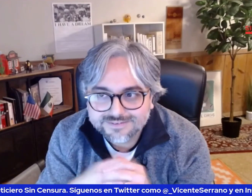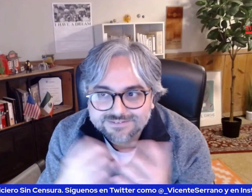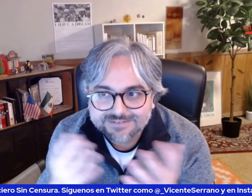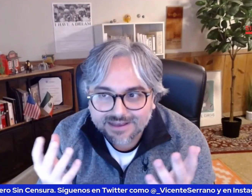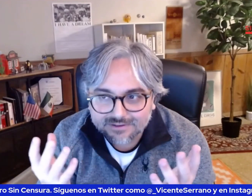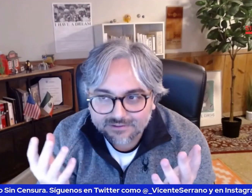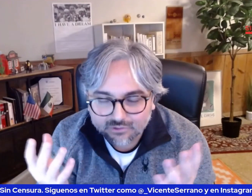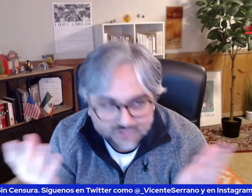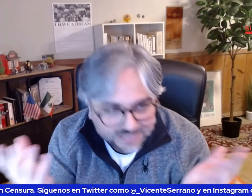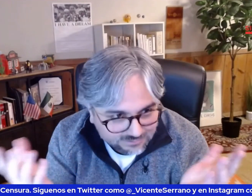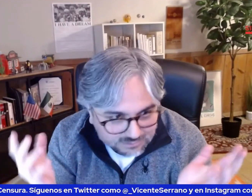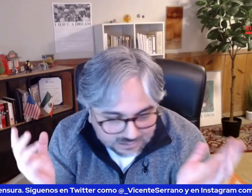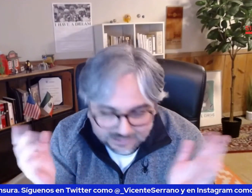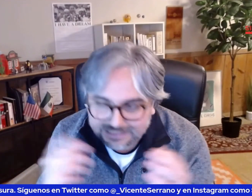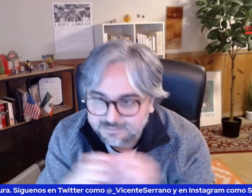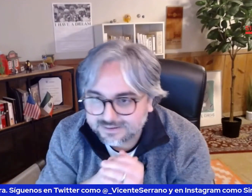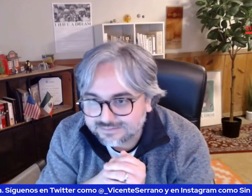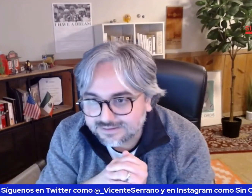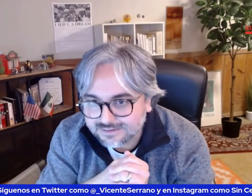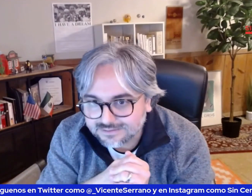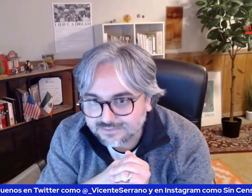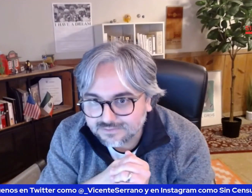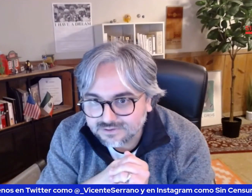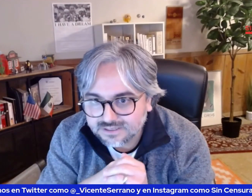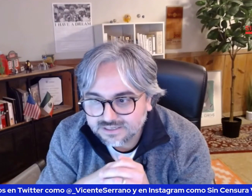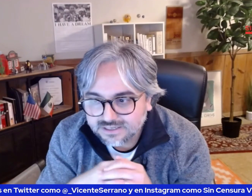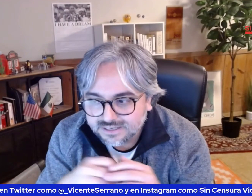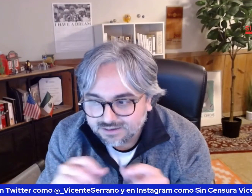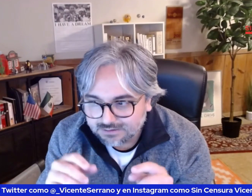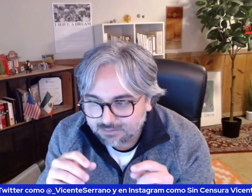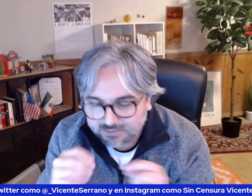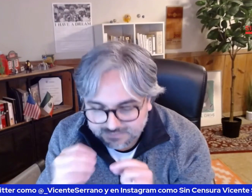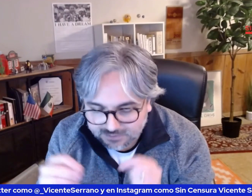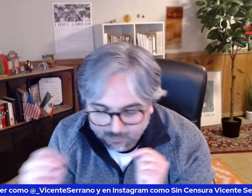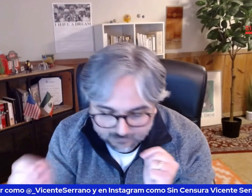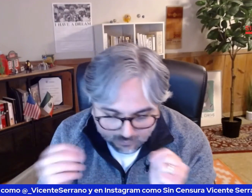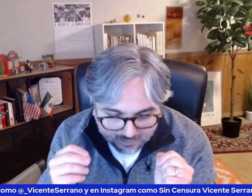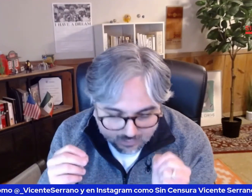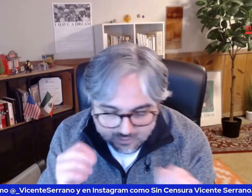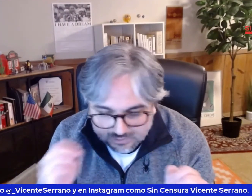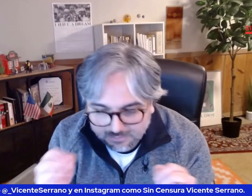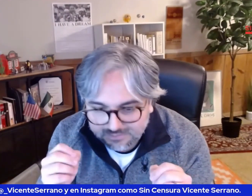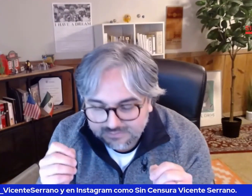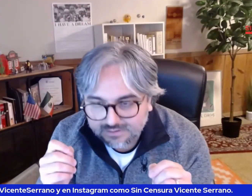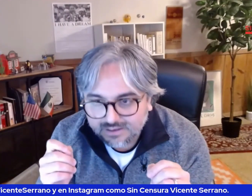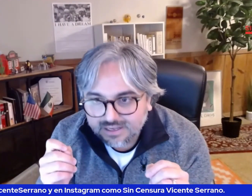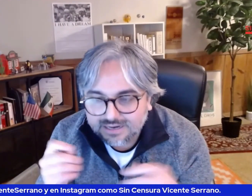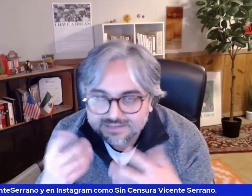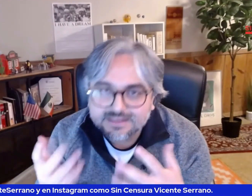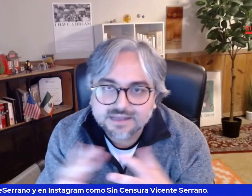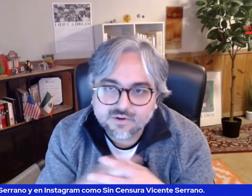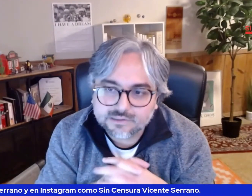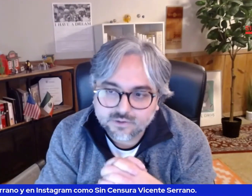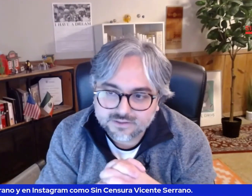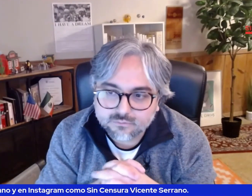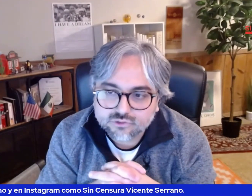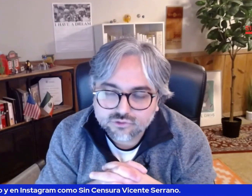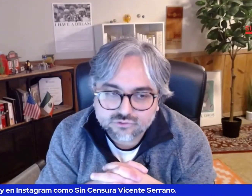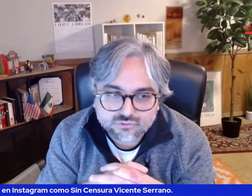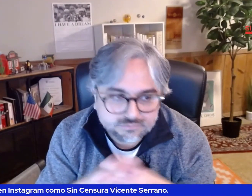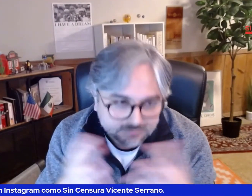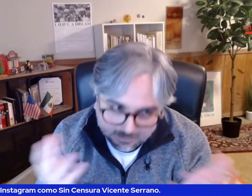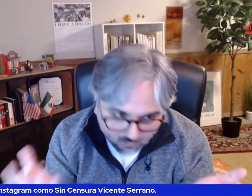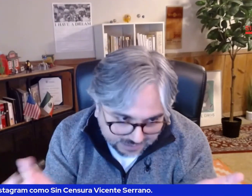ciencia social, si usted la quiere ver así. El presidente López Obrador una y otra vez ha criticado el actuar de